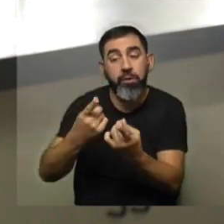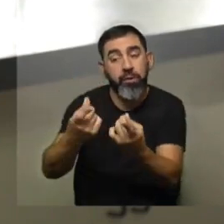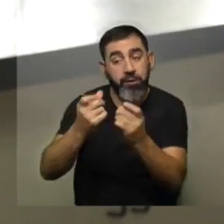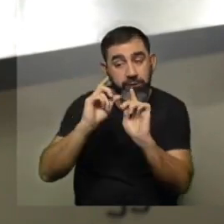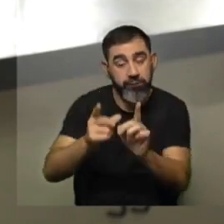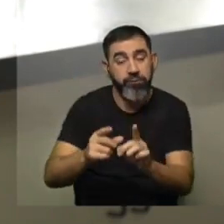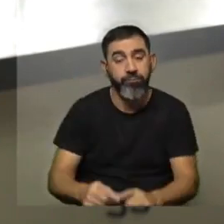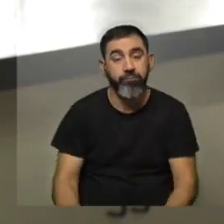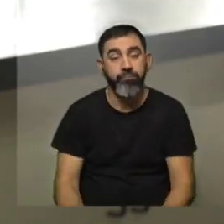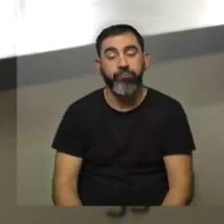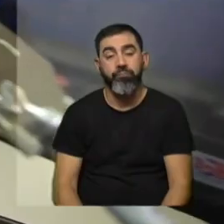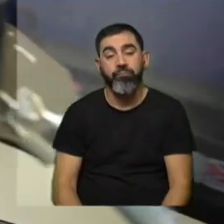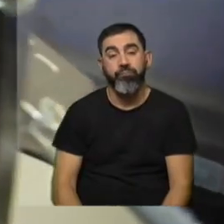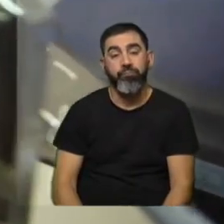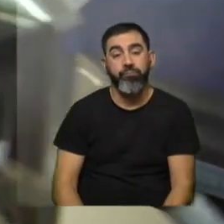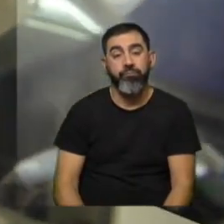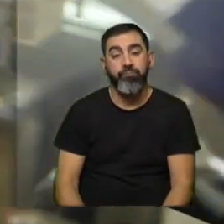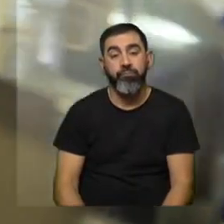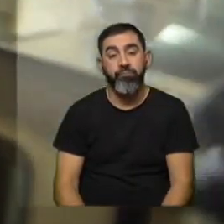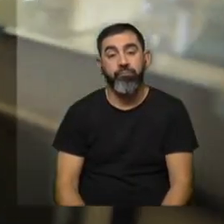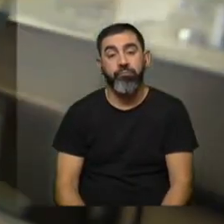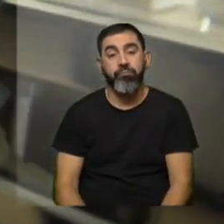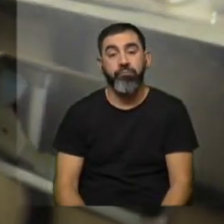que sea de cierta calidad.